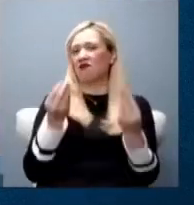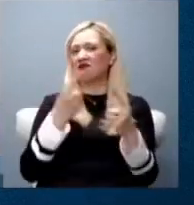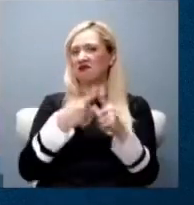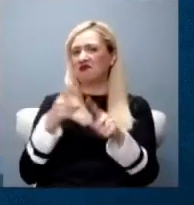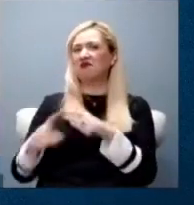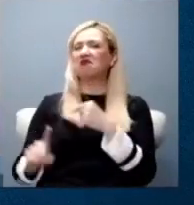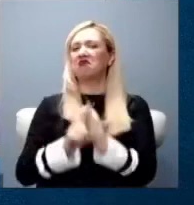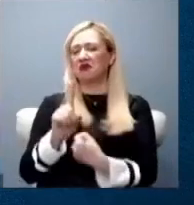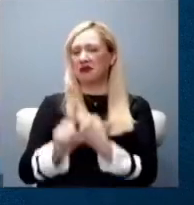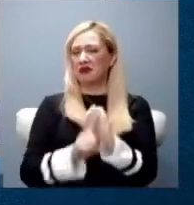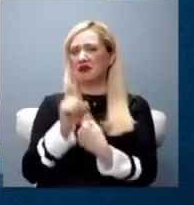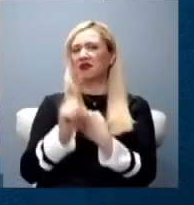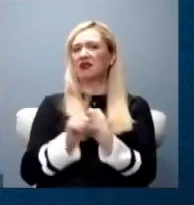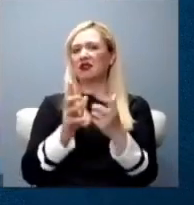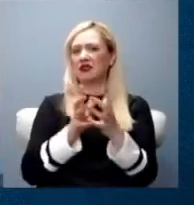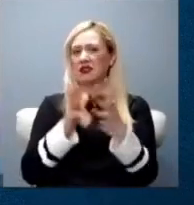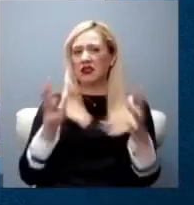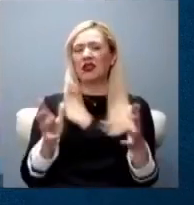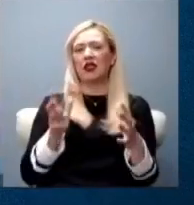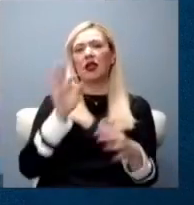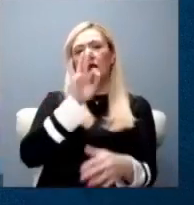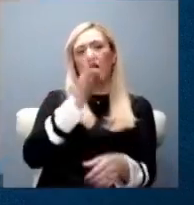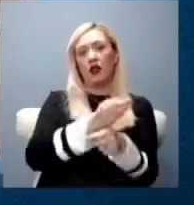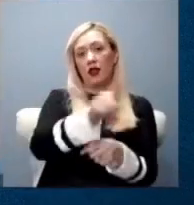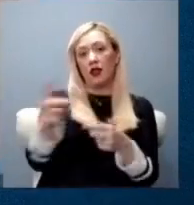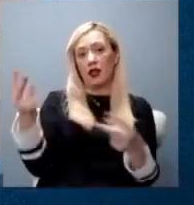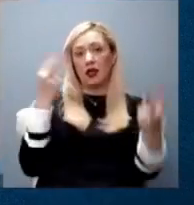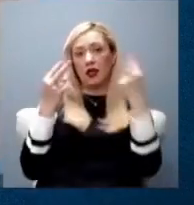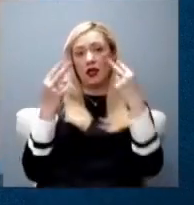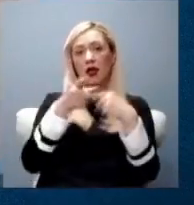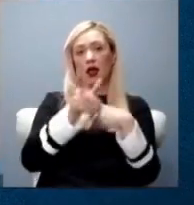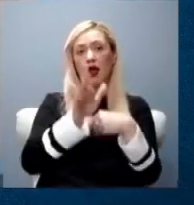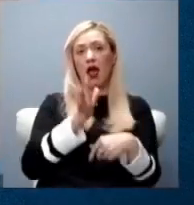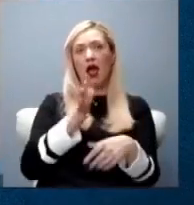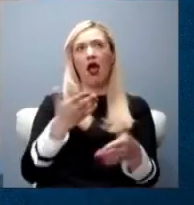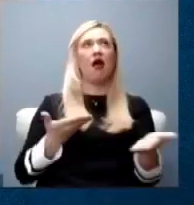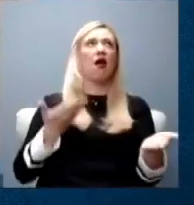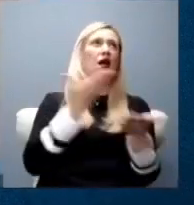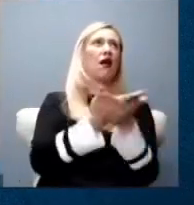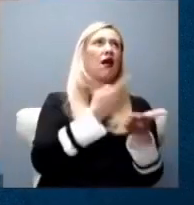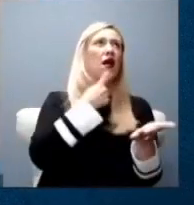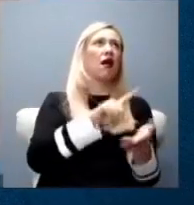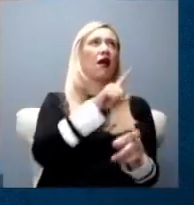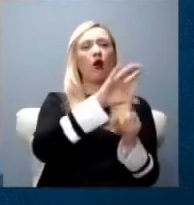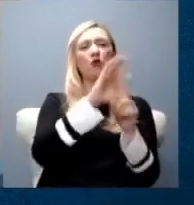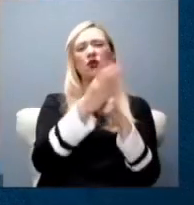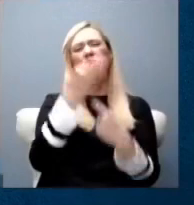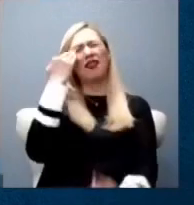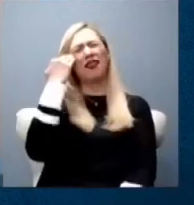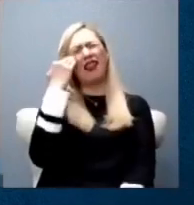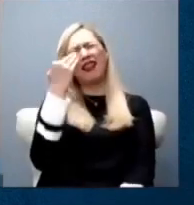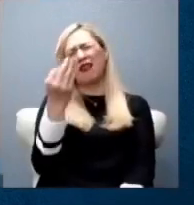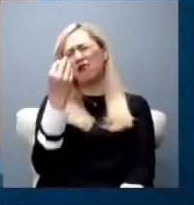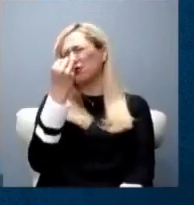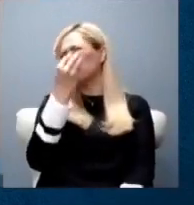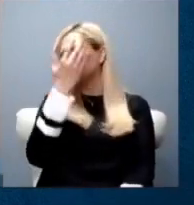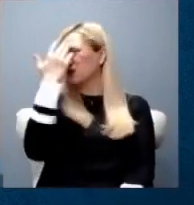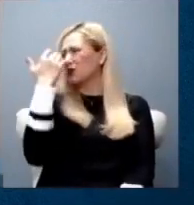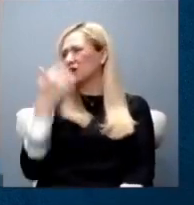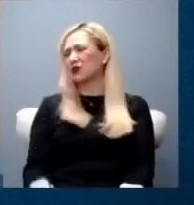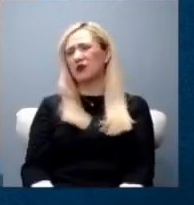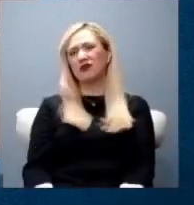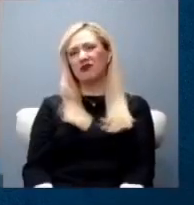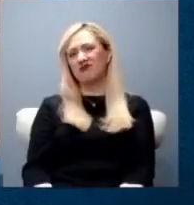de las personas que quizás nos miran han presentado casos ante la comisión y dicen, pero es que tarda mucho, por ejemplo. Y ese es uno de